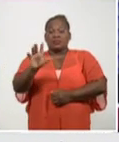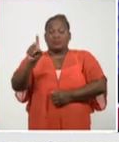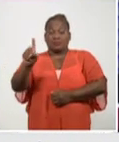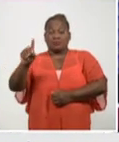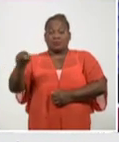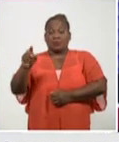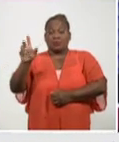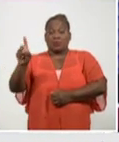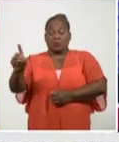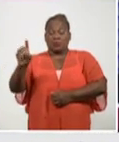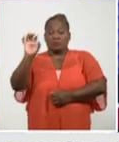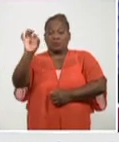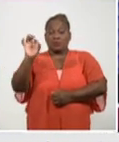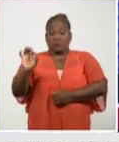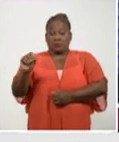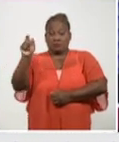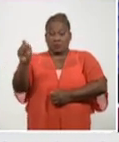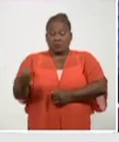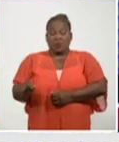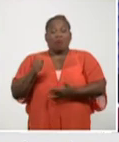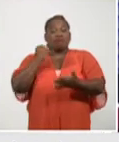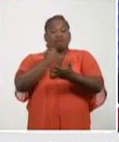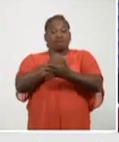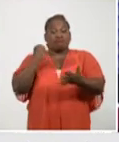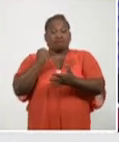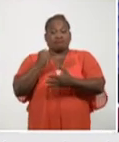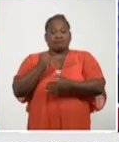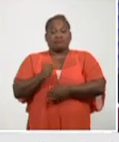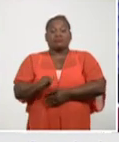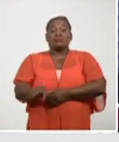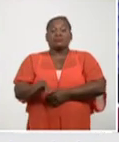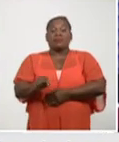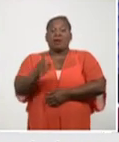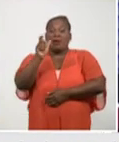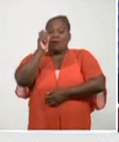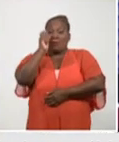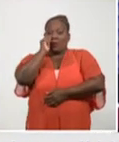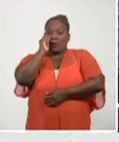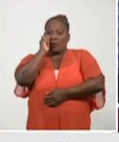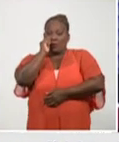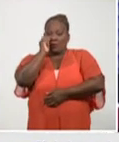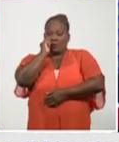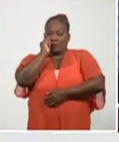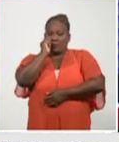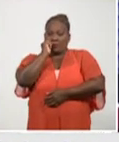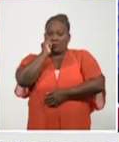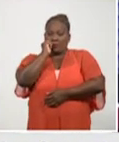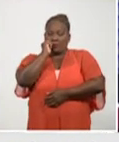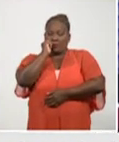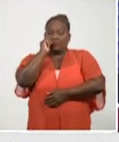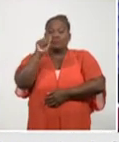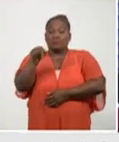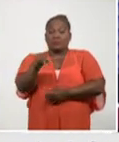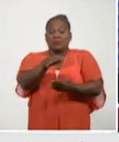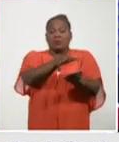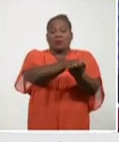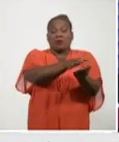51,1% de los casos diagnosticados fueron del sexo masculino. Sin embargo, el acumulado es